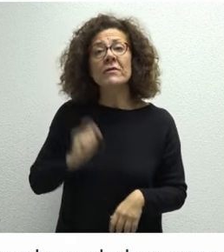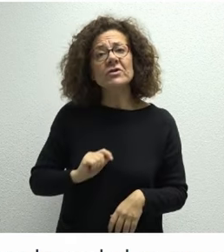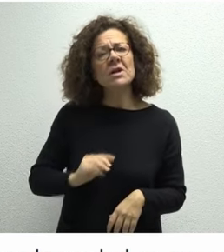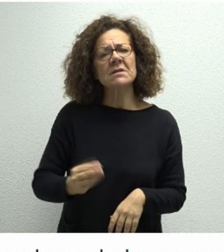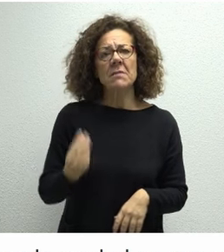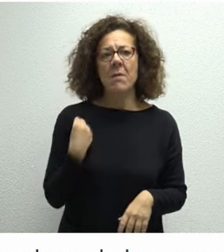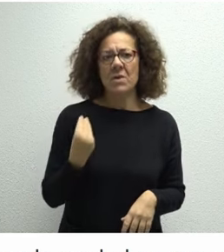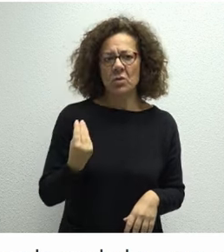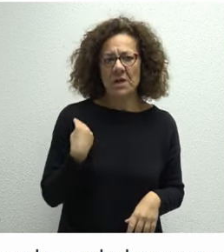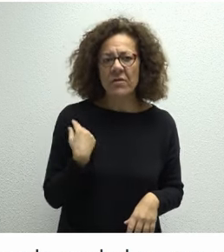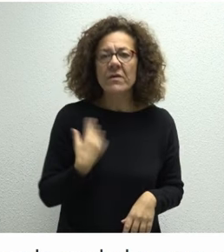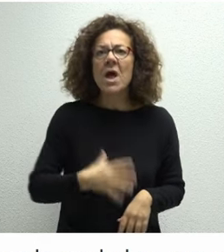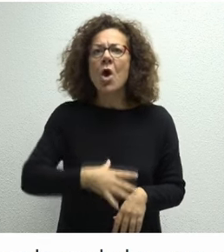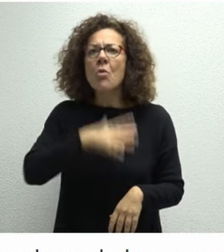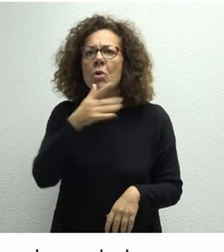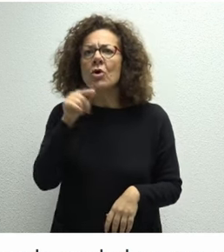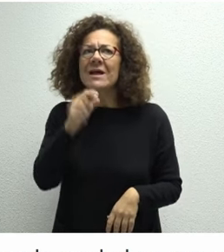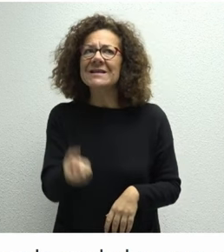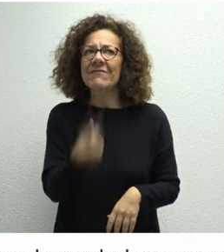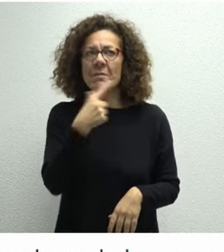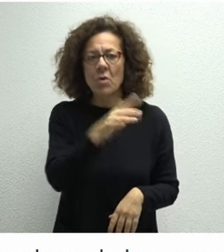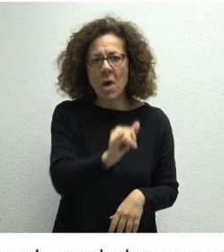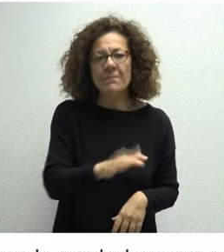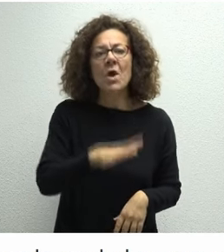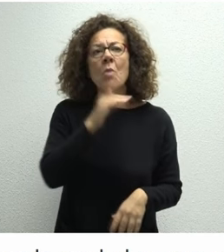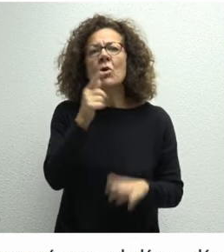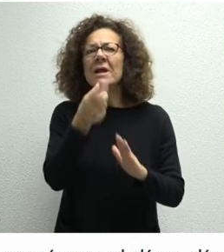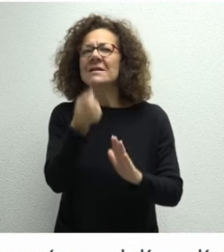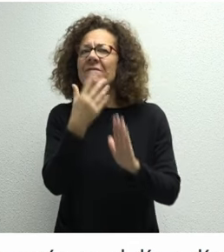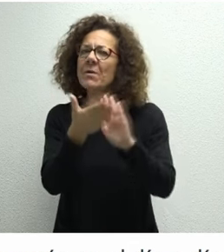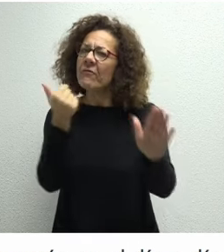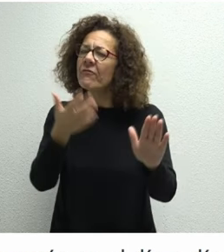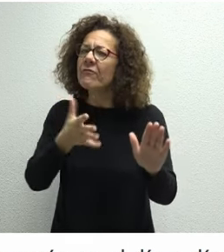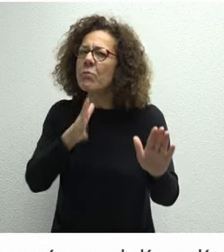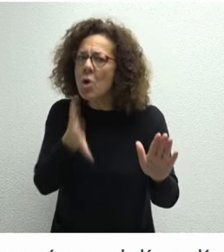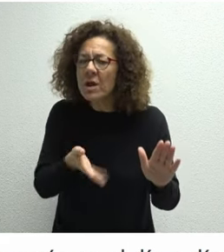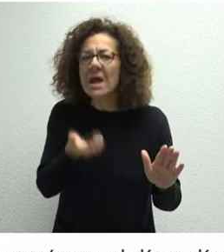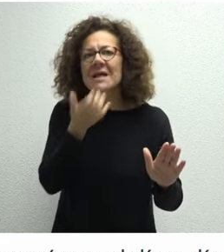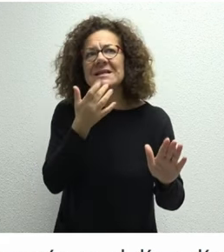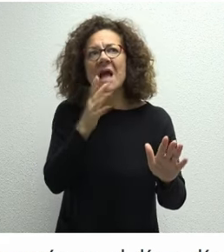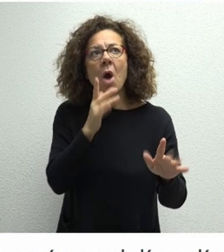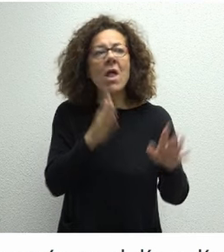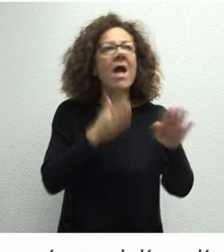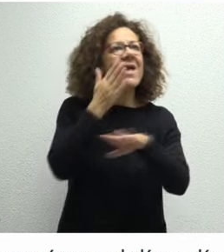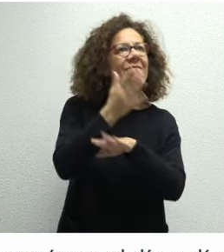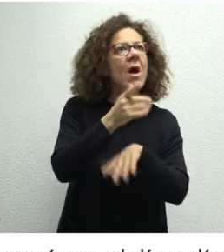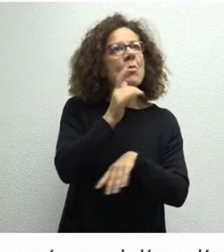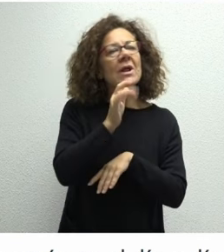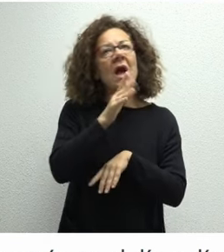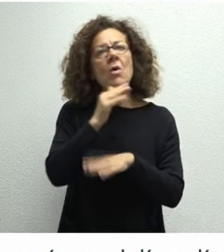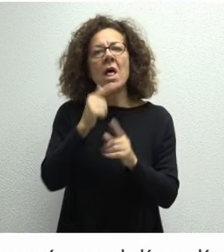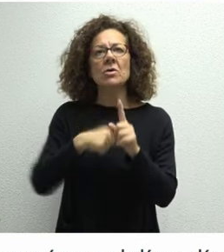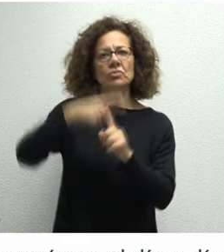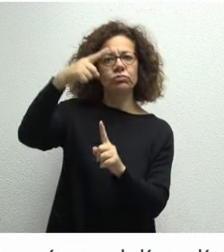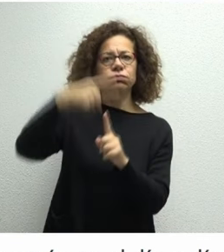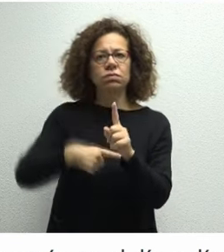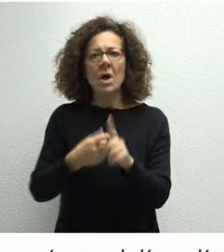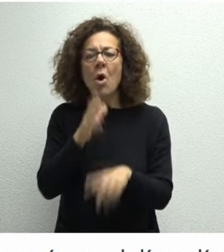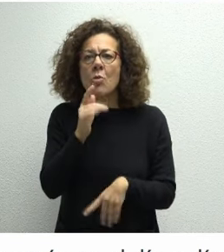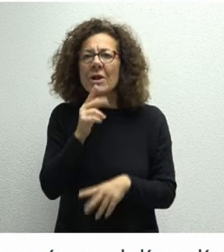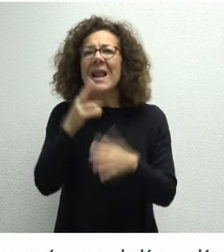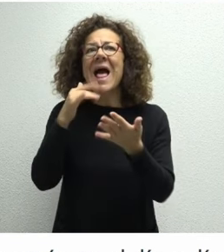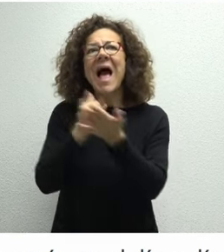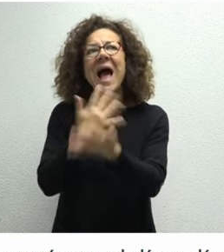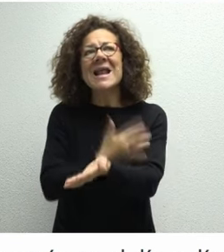preguntado Que por qué ponía este fármaco que por qué quitaba este que por qué subía ahora que por qué bajaba en este momento que por qué hago la